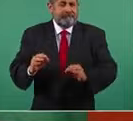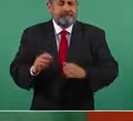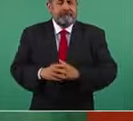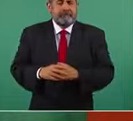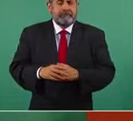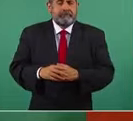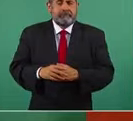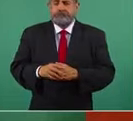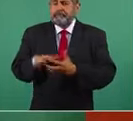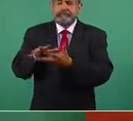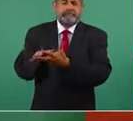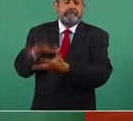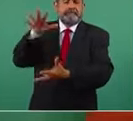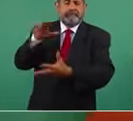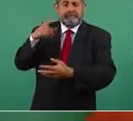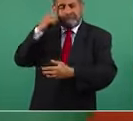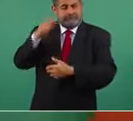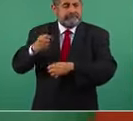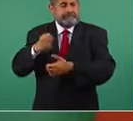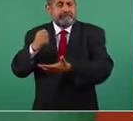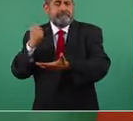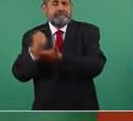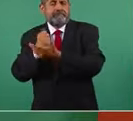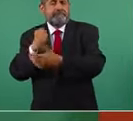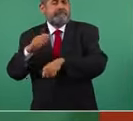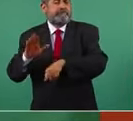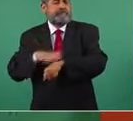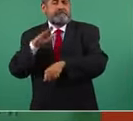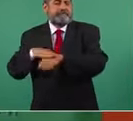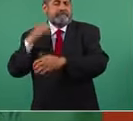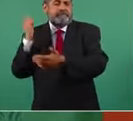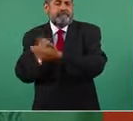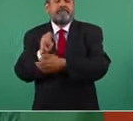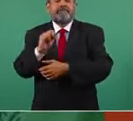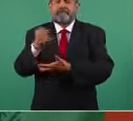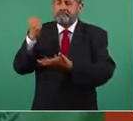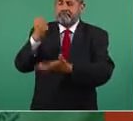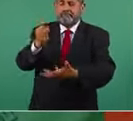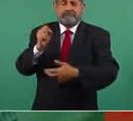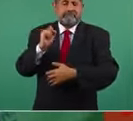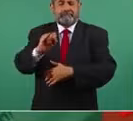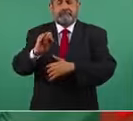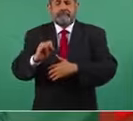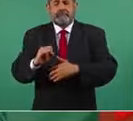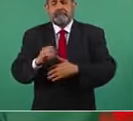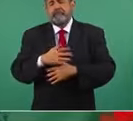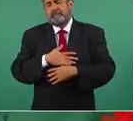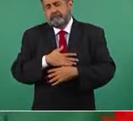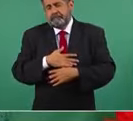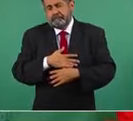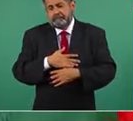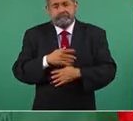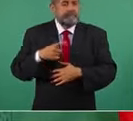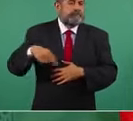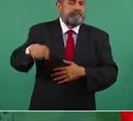Se tiene ya la mayoría para la aprobación del presupuesto. Esto nos debe de dar mucha